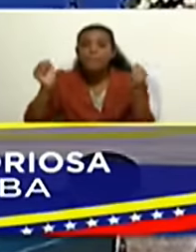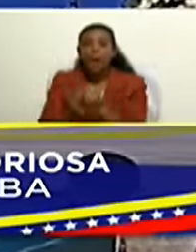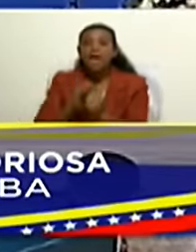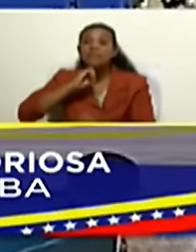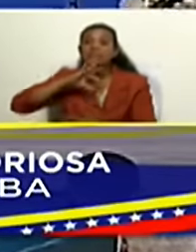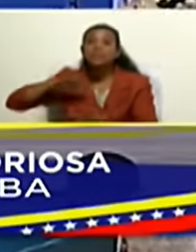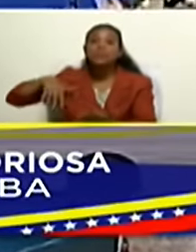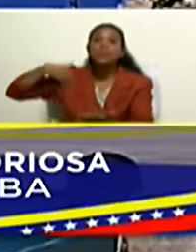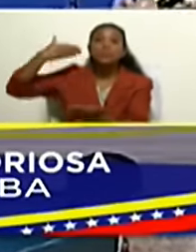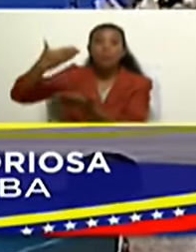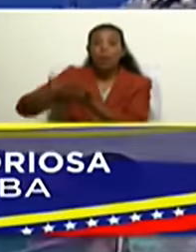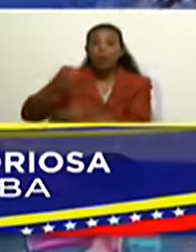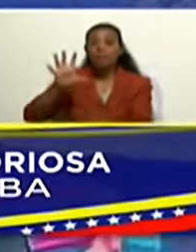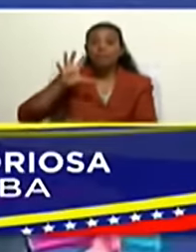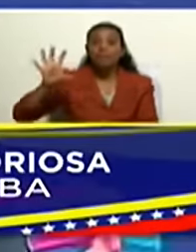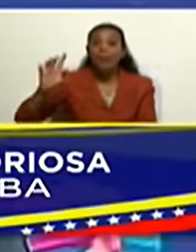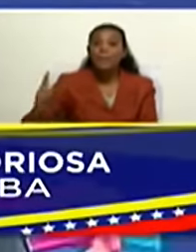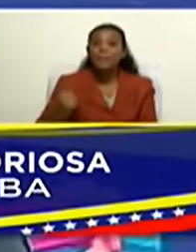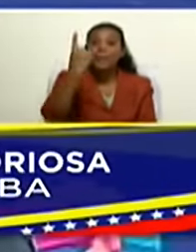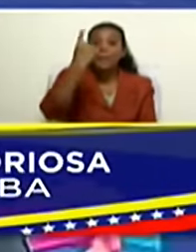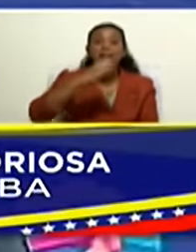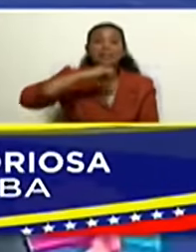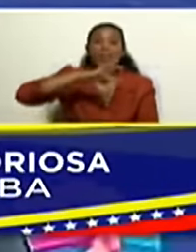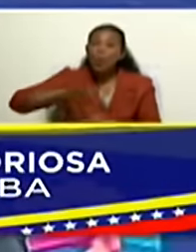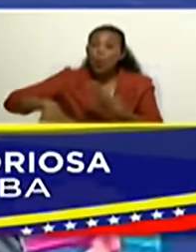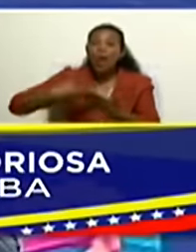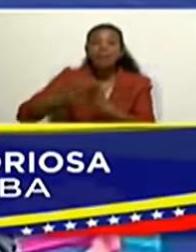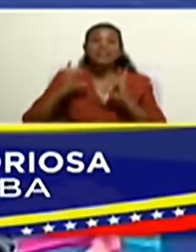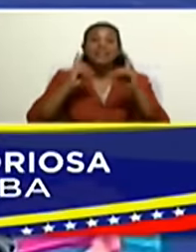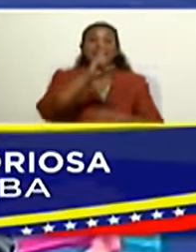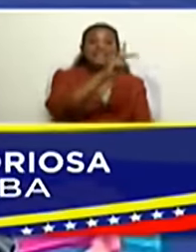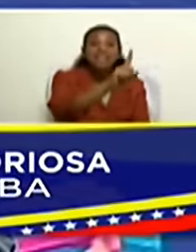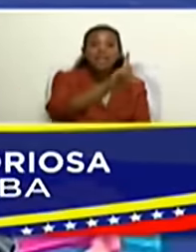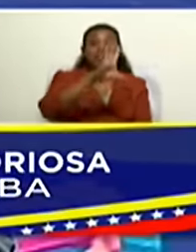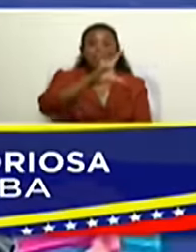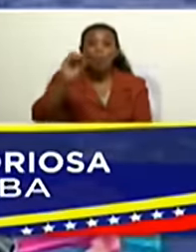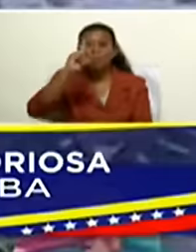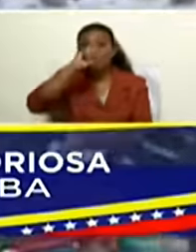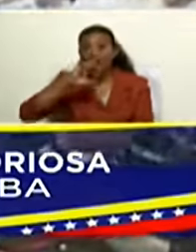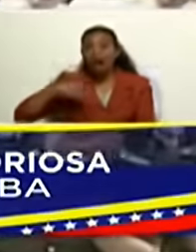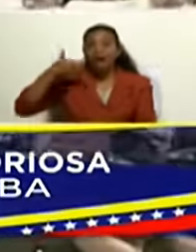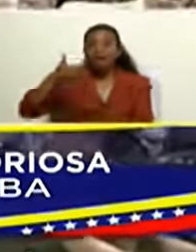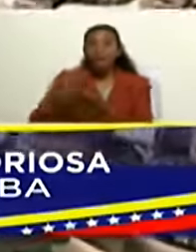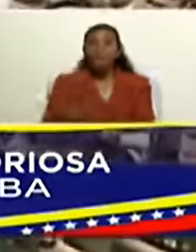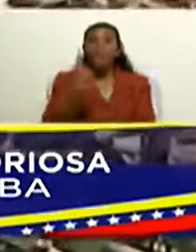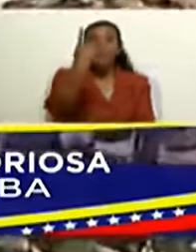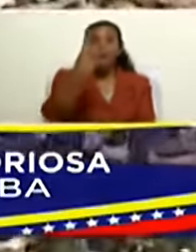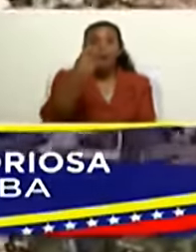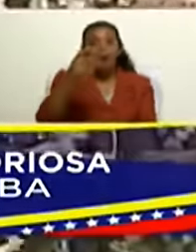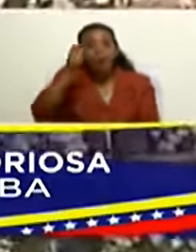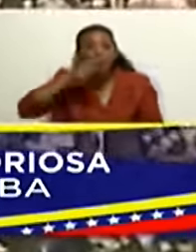en defensa de nuestra patria, por primera vez en la historia de 150 años.